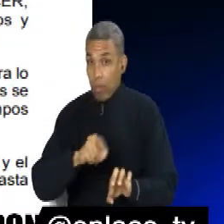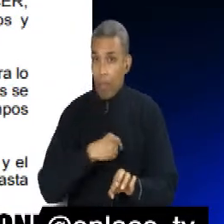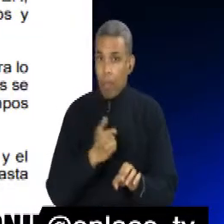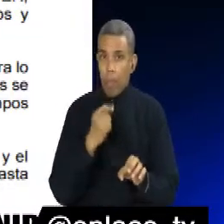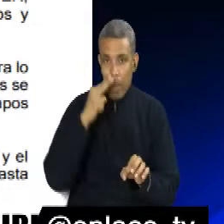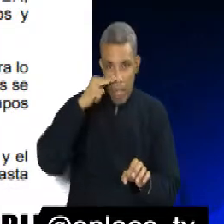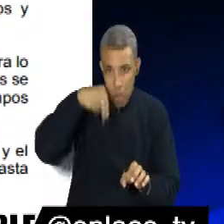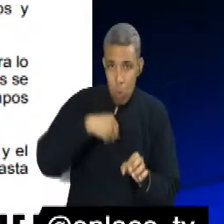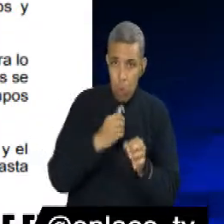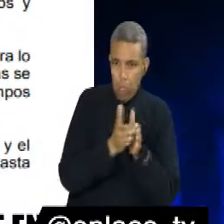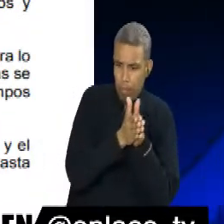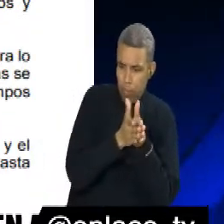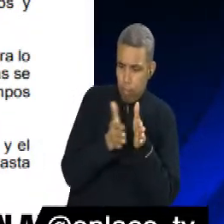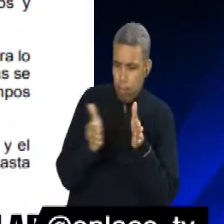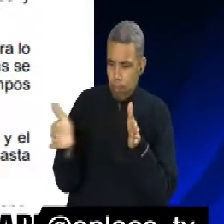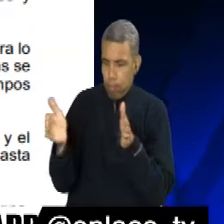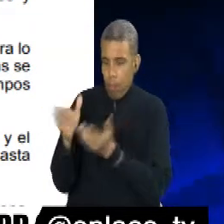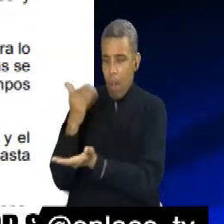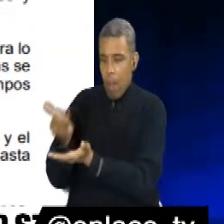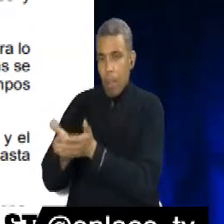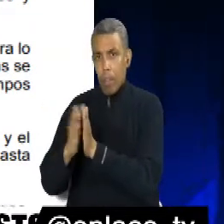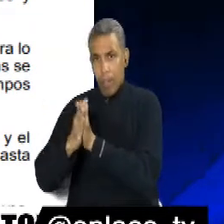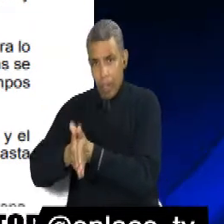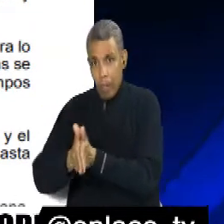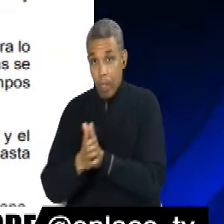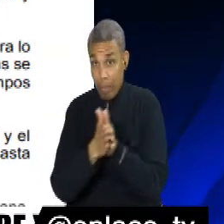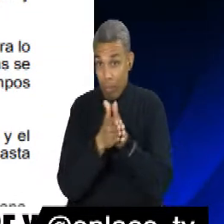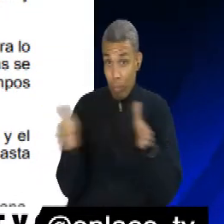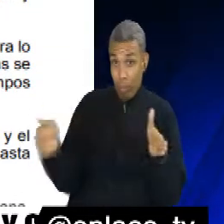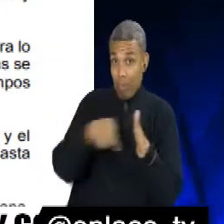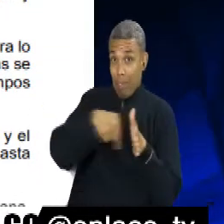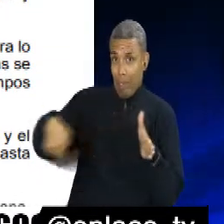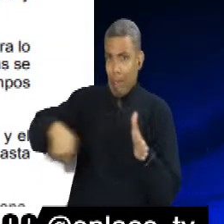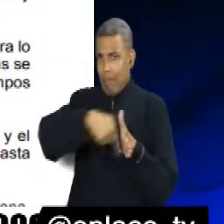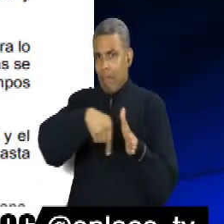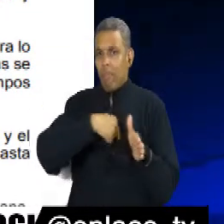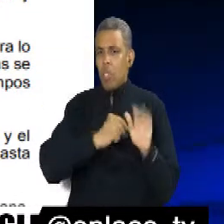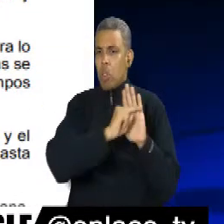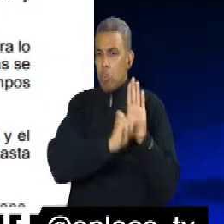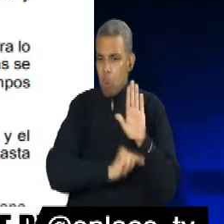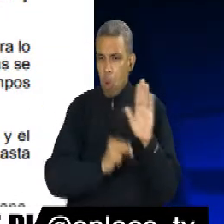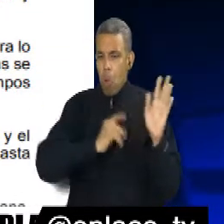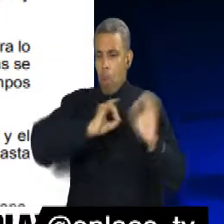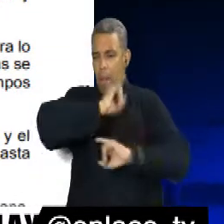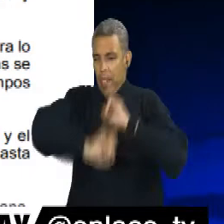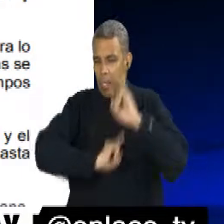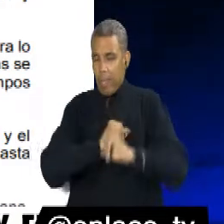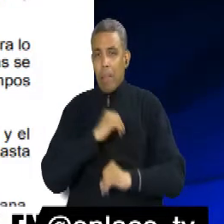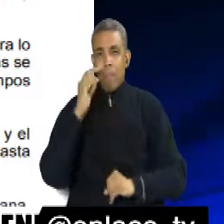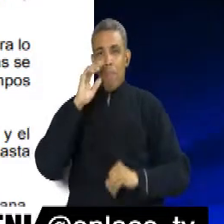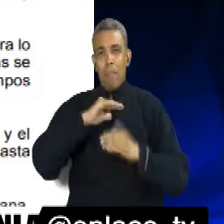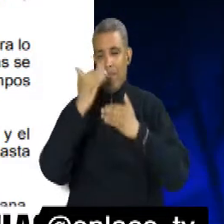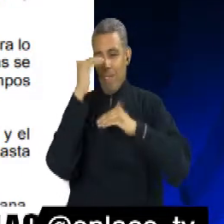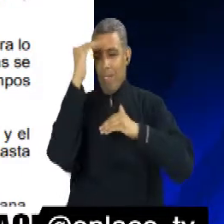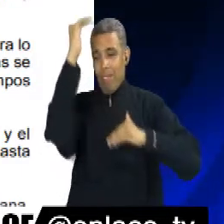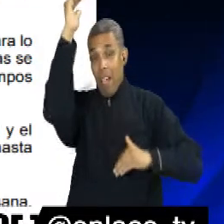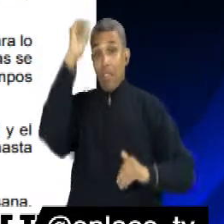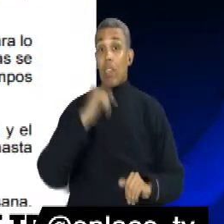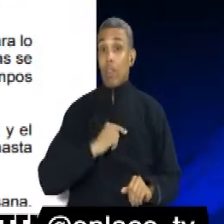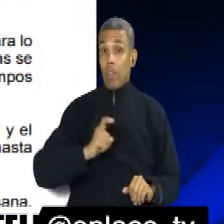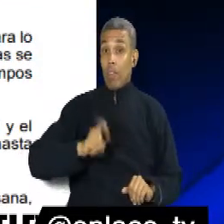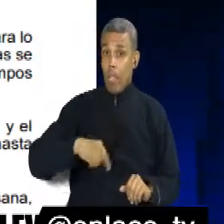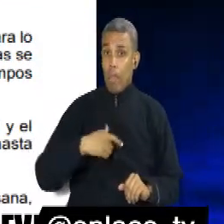los trabajos se realizan dentro de las más estrictas medidas de seguridad y el cumplimiento de los más altos estándares de calidad, tanto desde